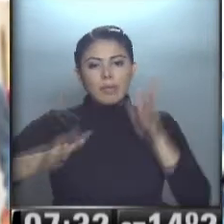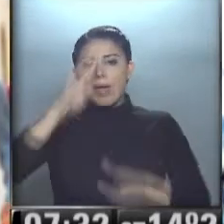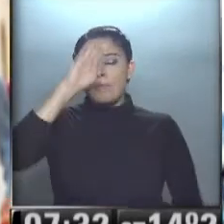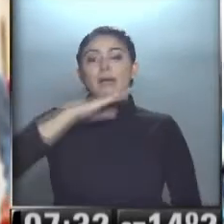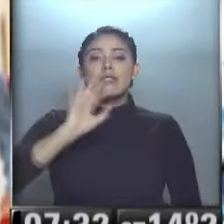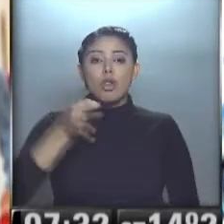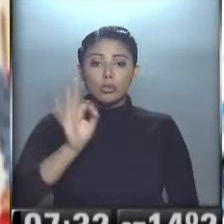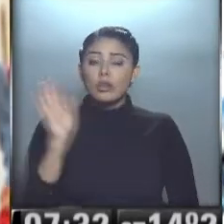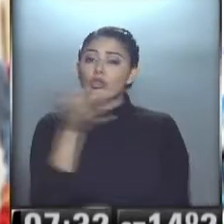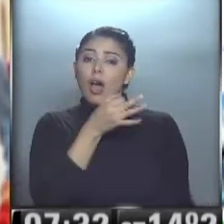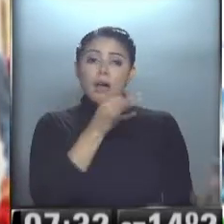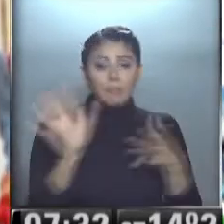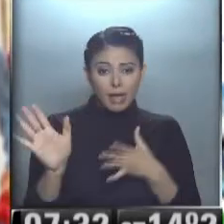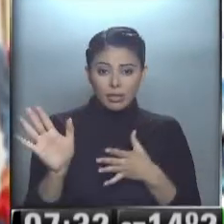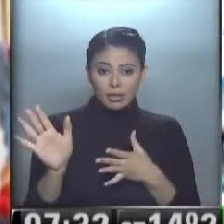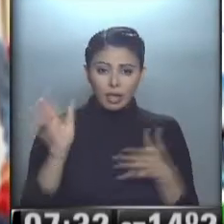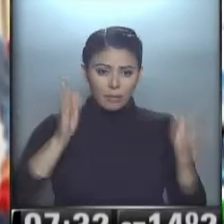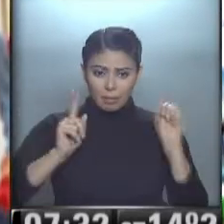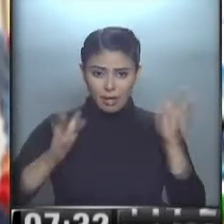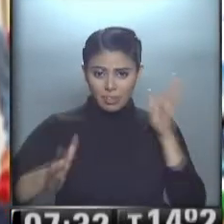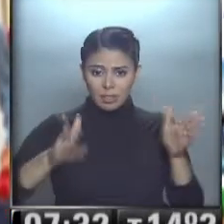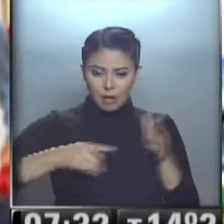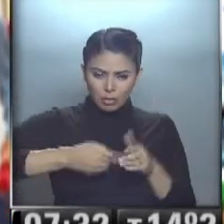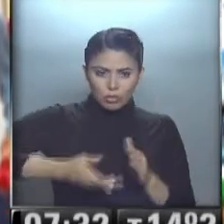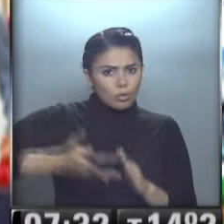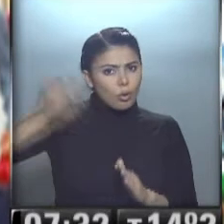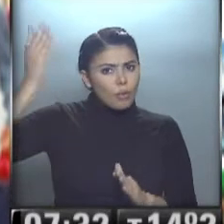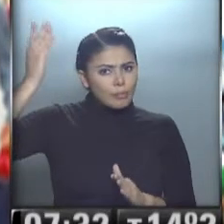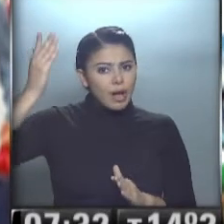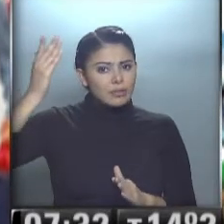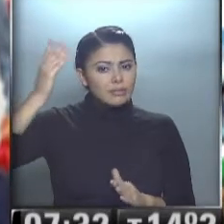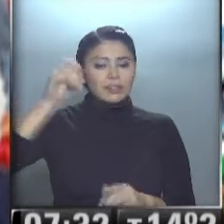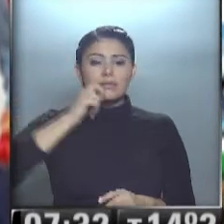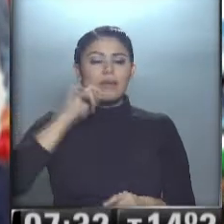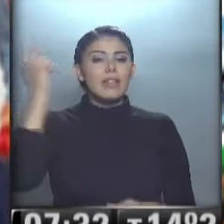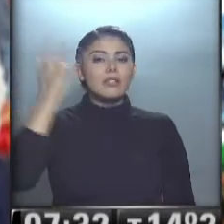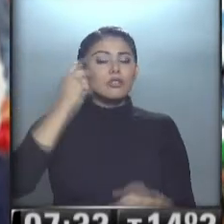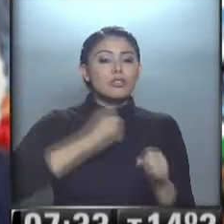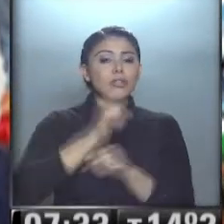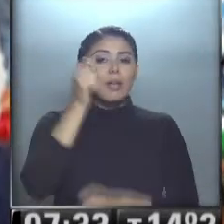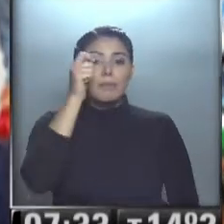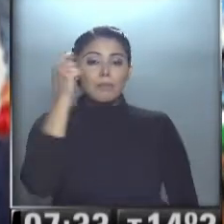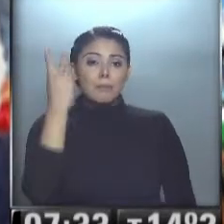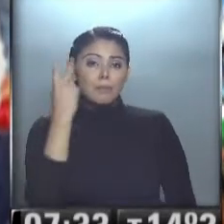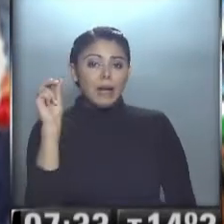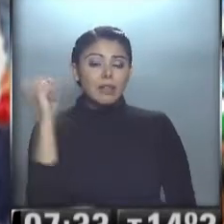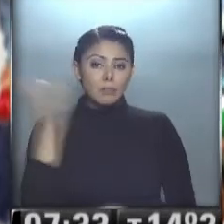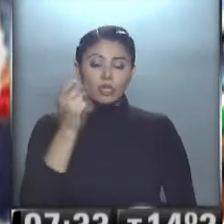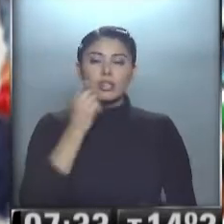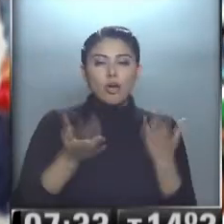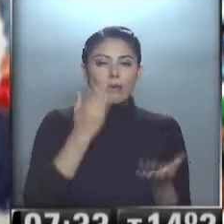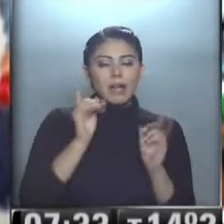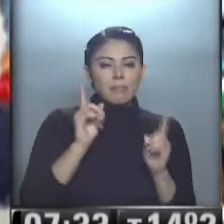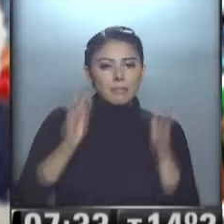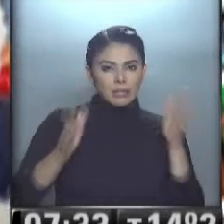octubre. Las ventas registraron en ese mes un fuerte crecimiento interanual de un 18 y 20% respecto de igual periodo de